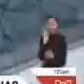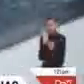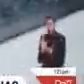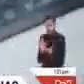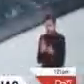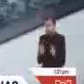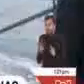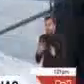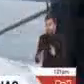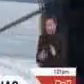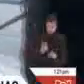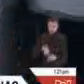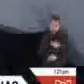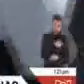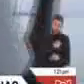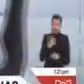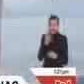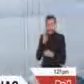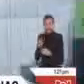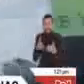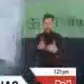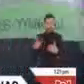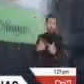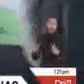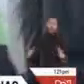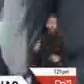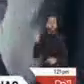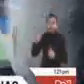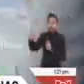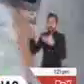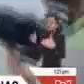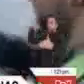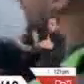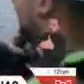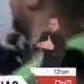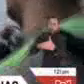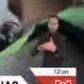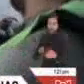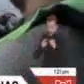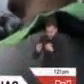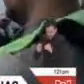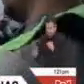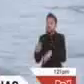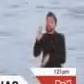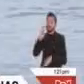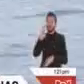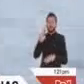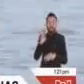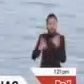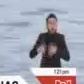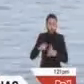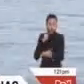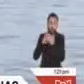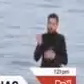que pagamos por admirar la naturaleza en libertad. No es un acuario, no están aquí para hacer trucos. Son las vecinas de los nuquiseños, pero no les pertenecen ni a